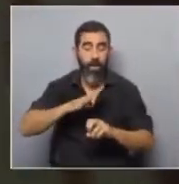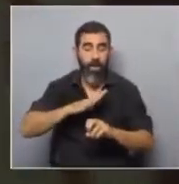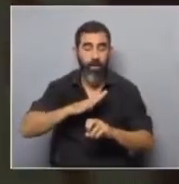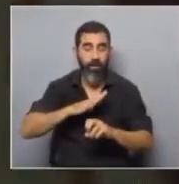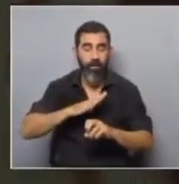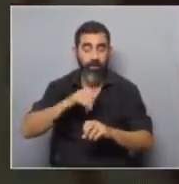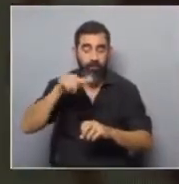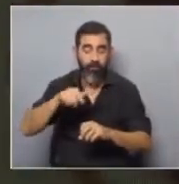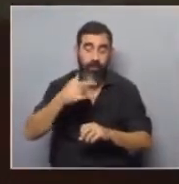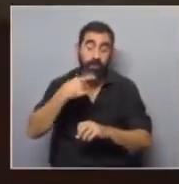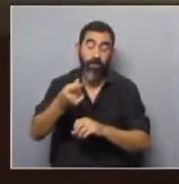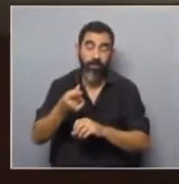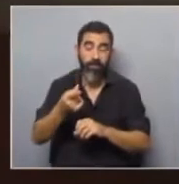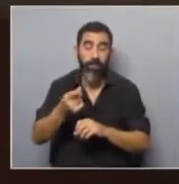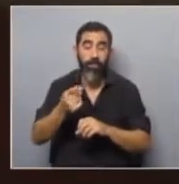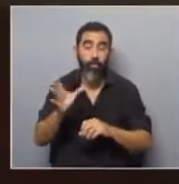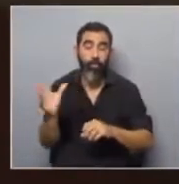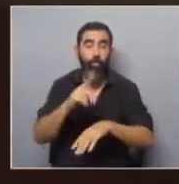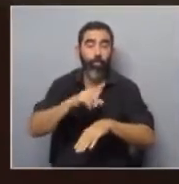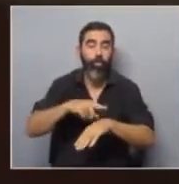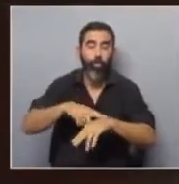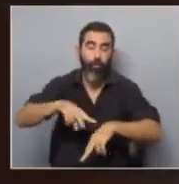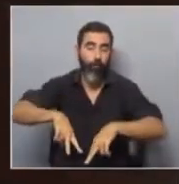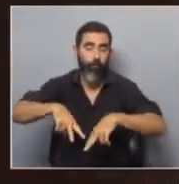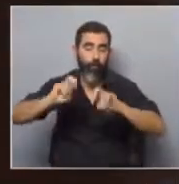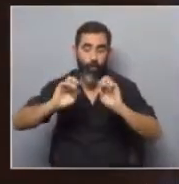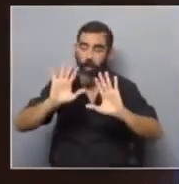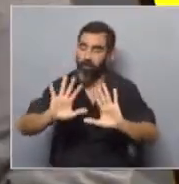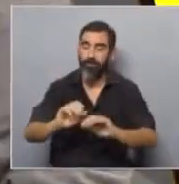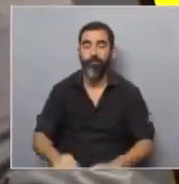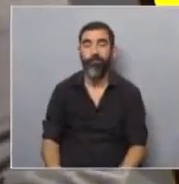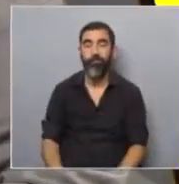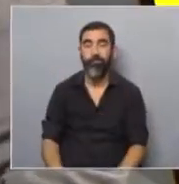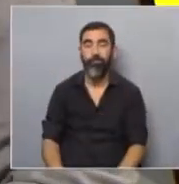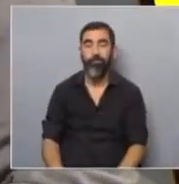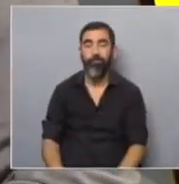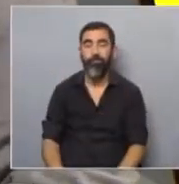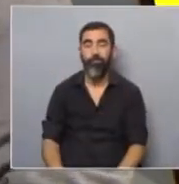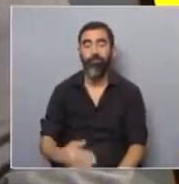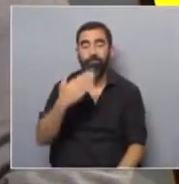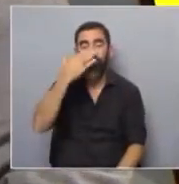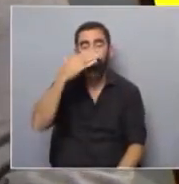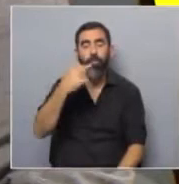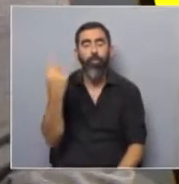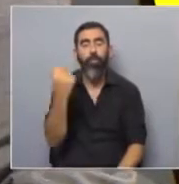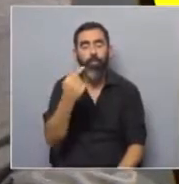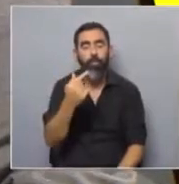de acuerdo a Estable, de todo el tiempo y todo el hombre. Tal cual. Trujillo, en el último minuto,